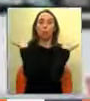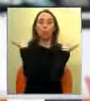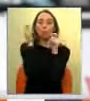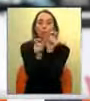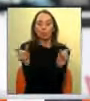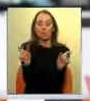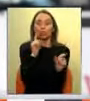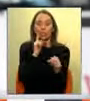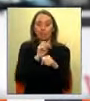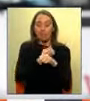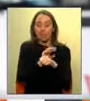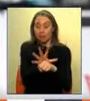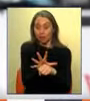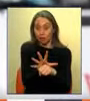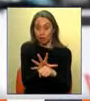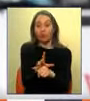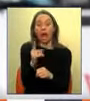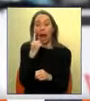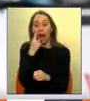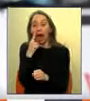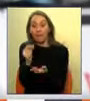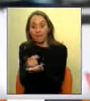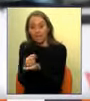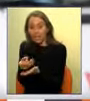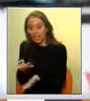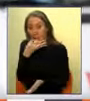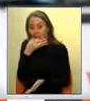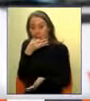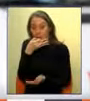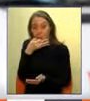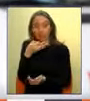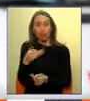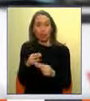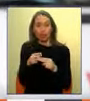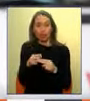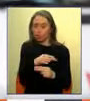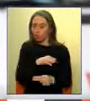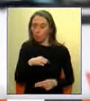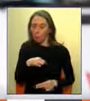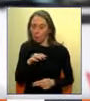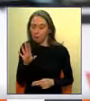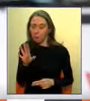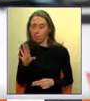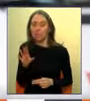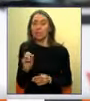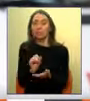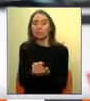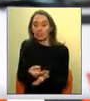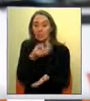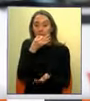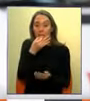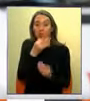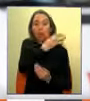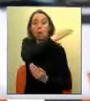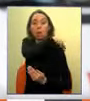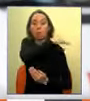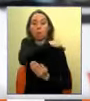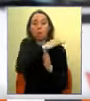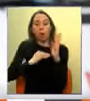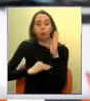afectados. El cual busca demostrar que el medicamento sildenafil puede favorecer la oxigenación del pulmón que